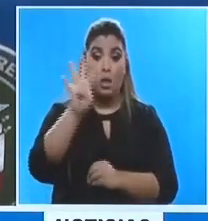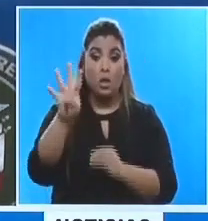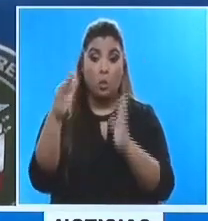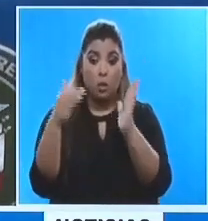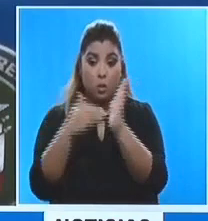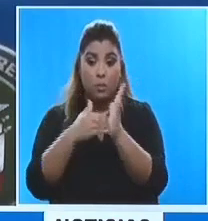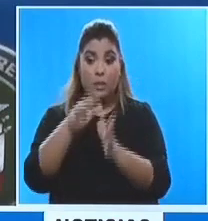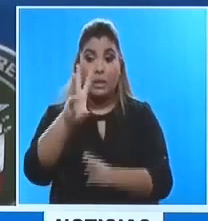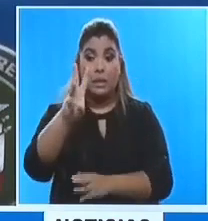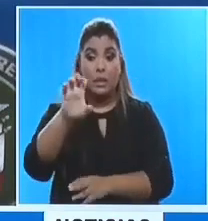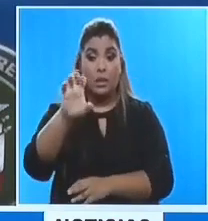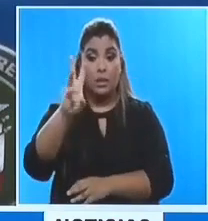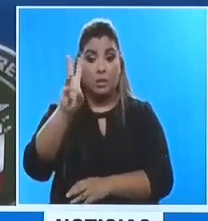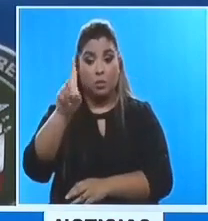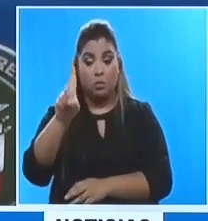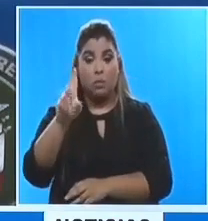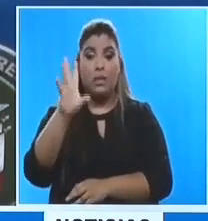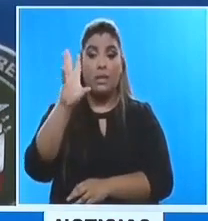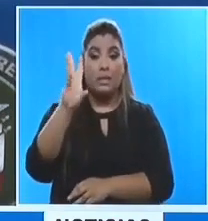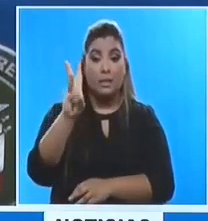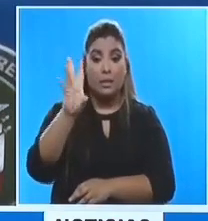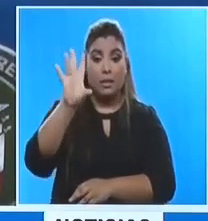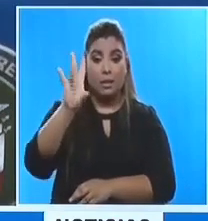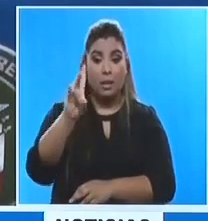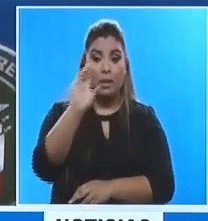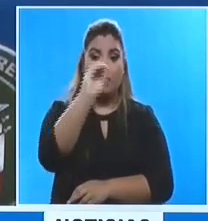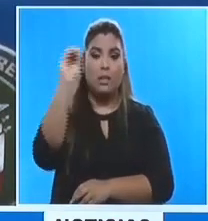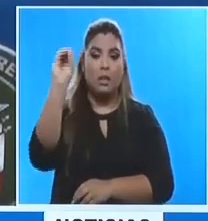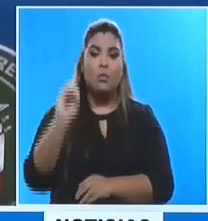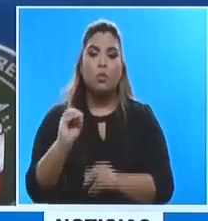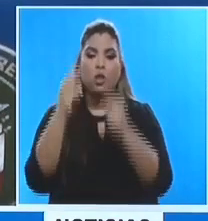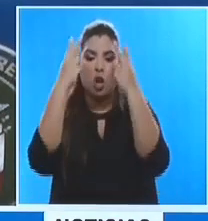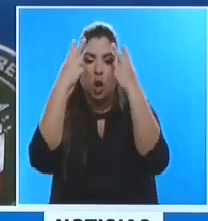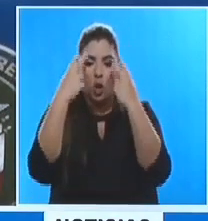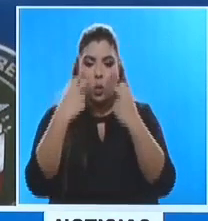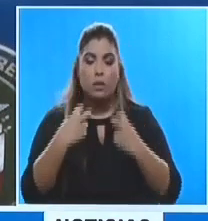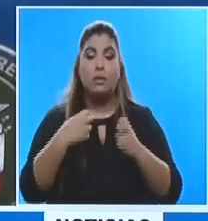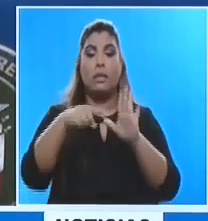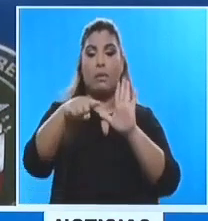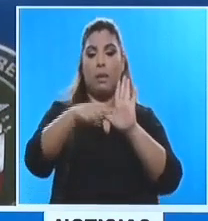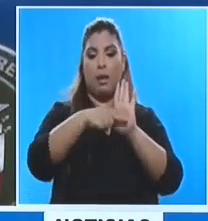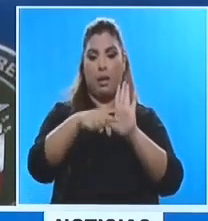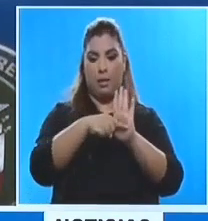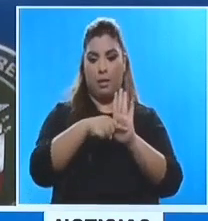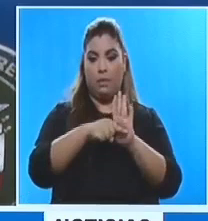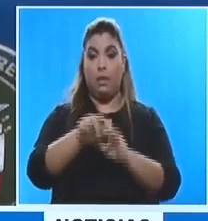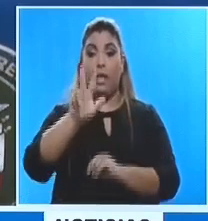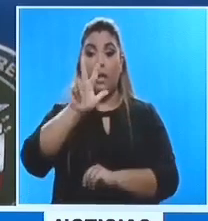44.561, el 77% corresponde a pruebas negativas,